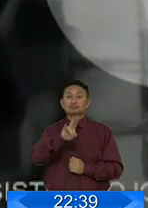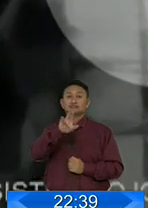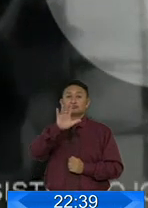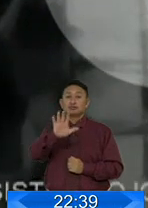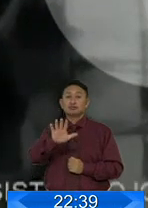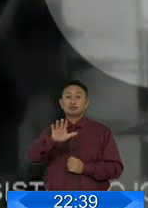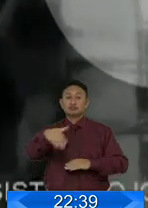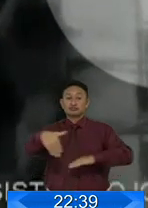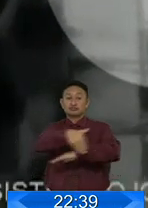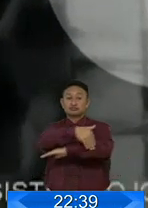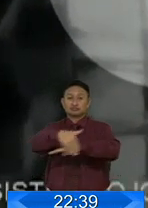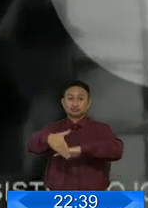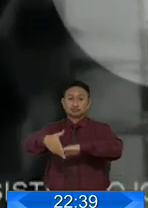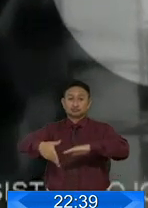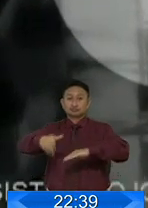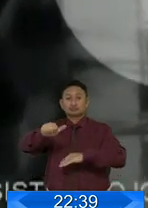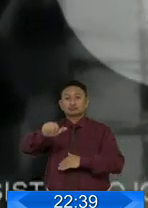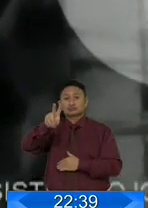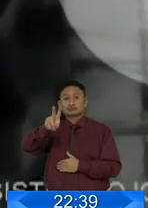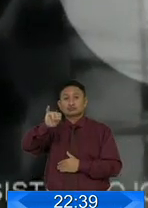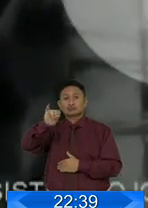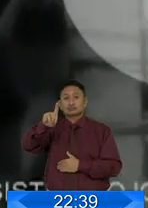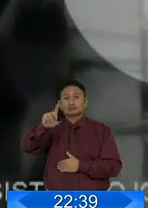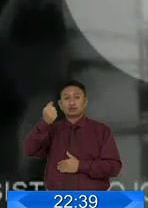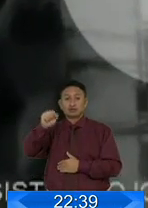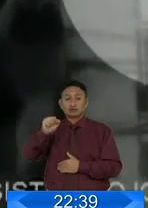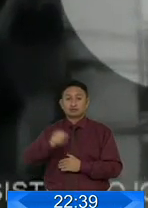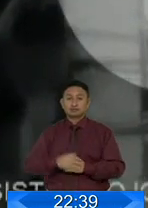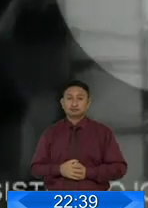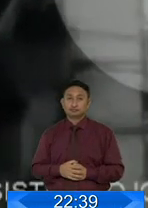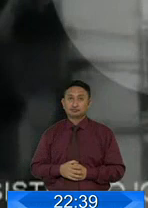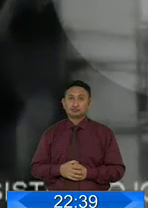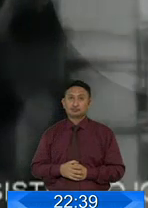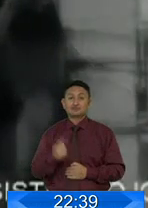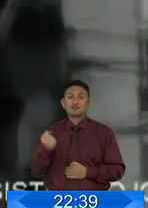entre Chambers y Rosendo Avilés, en el suroeste.